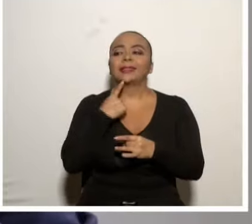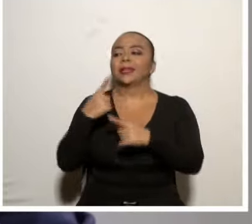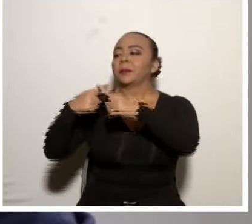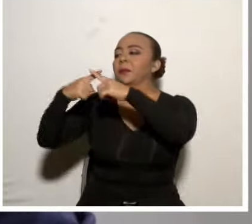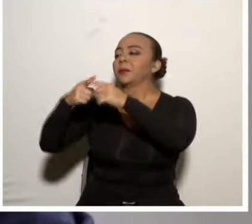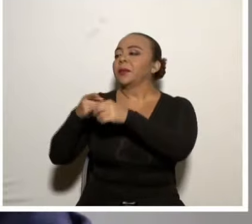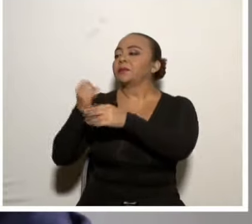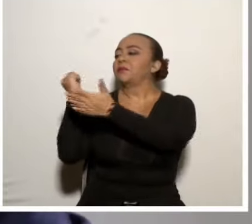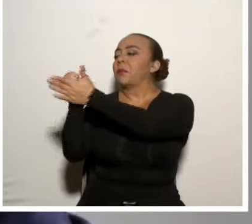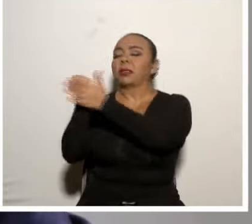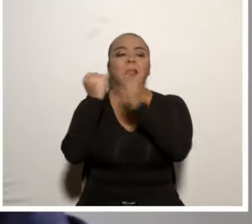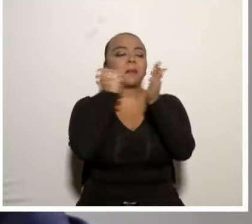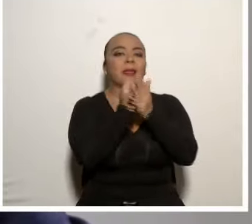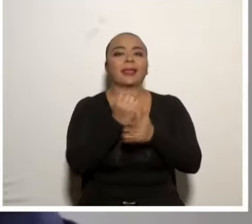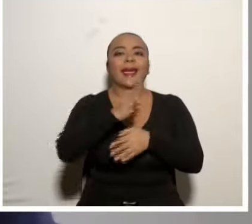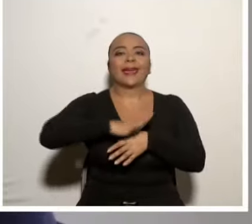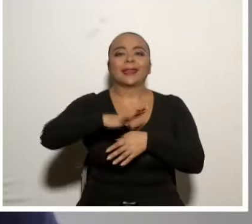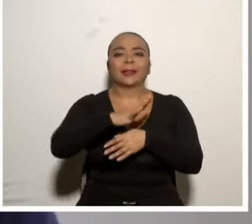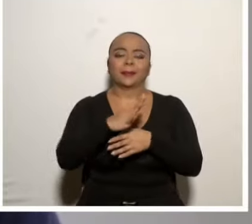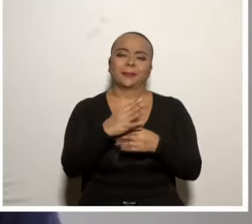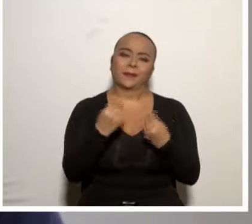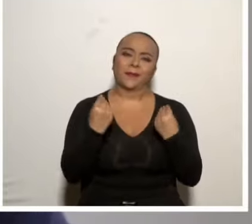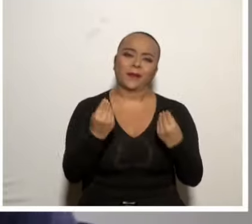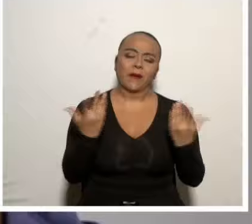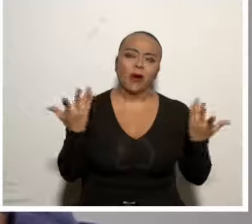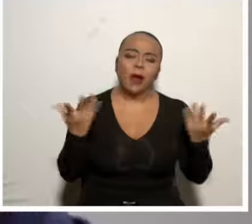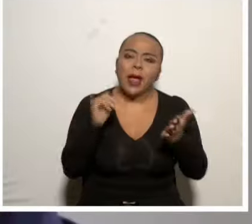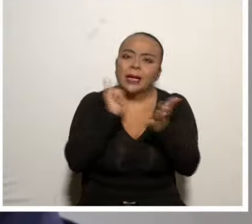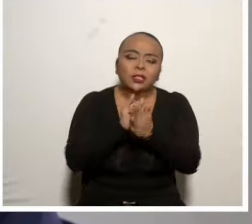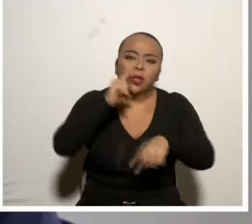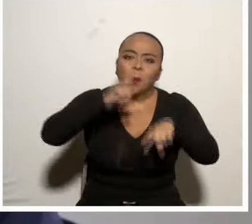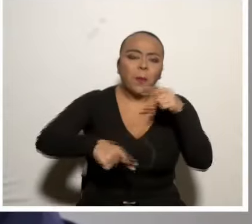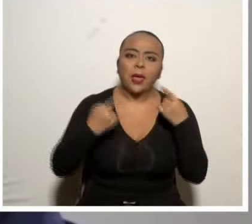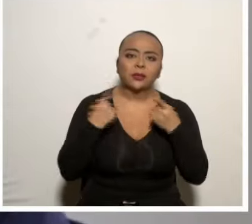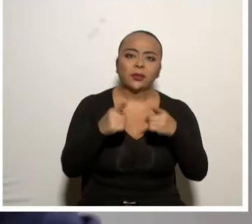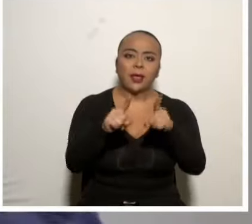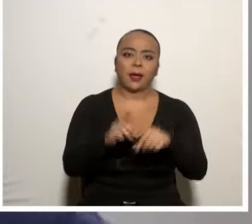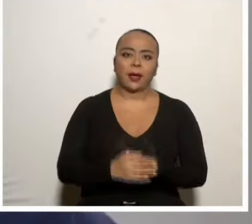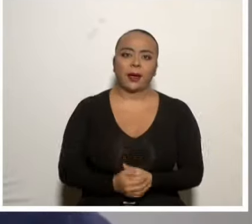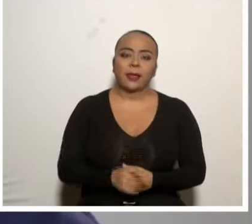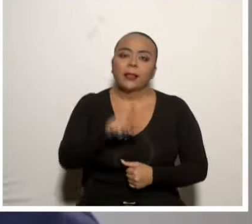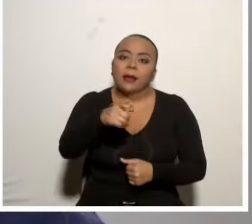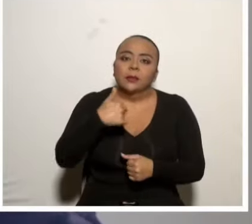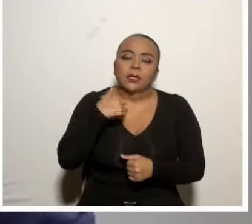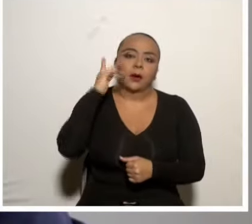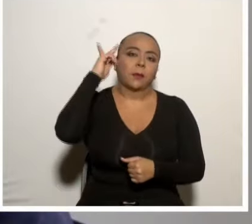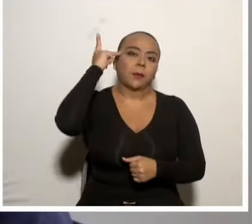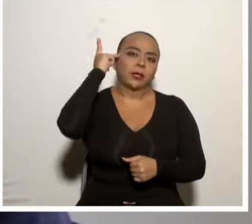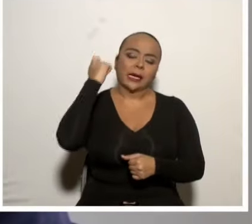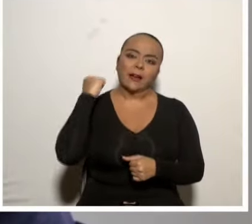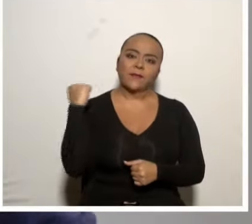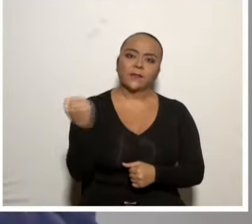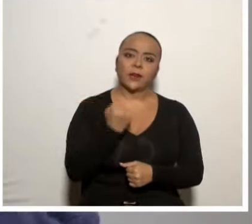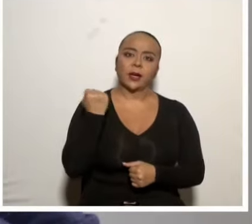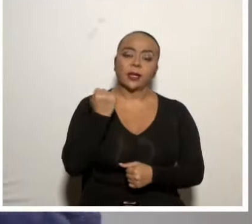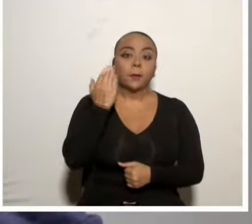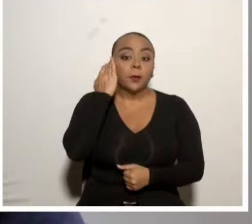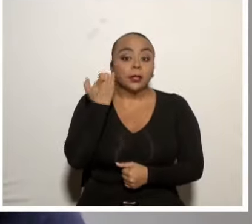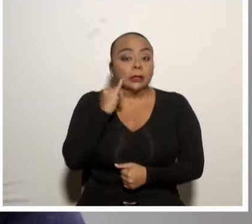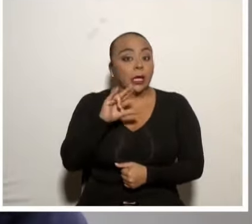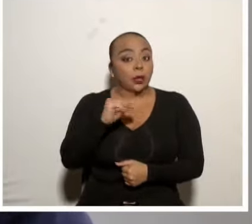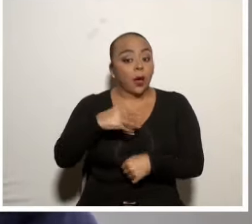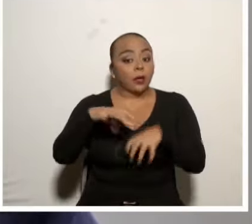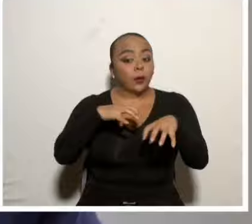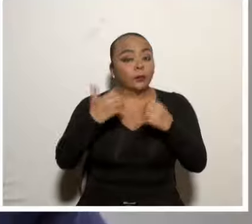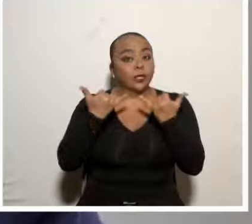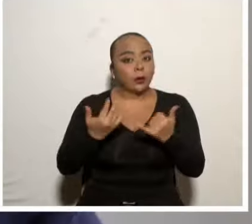extinguiendo entre ellos mismos. Por favor, eso no puede suceder. Debemos tener una política contundente, porque si no actuamos